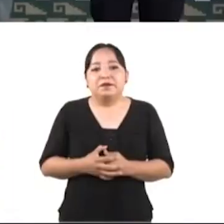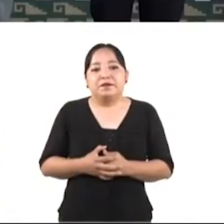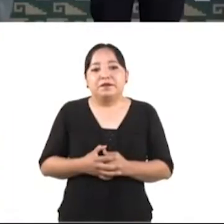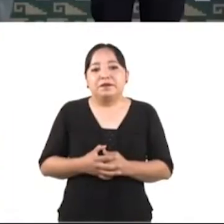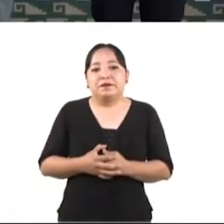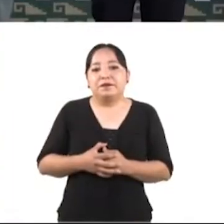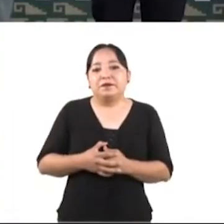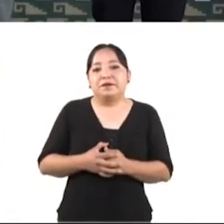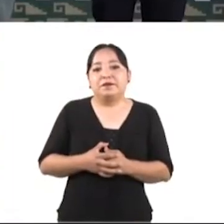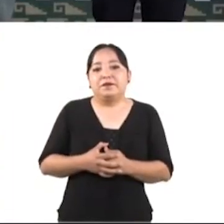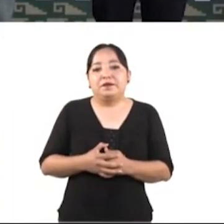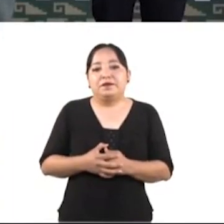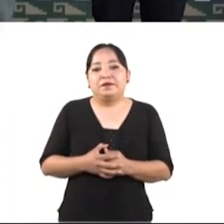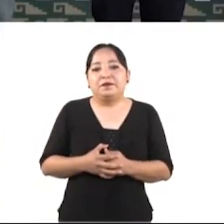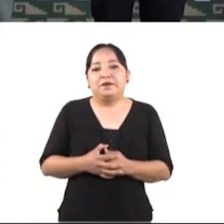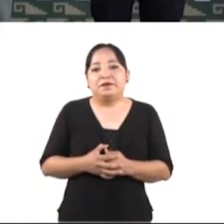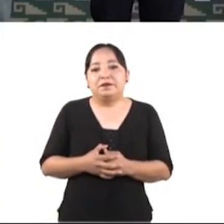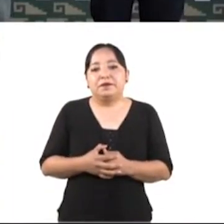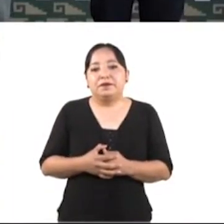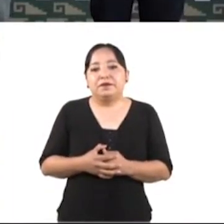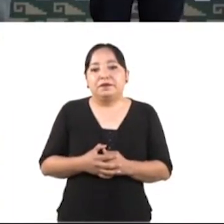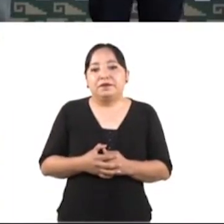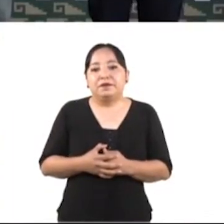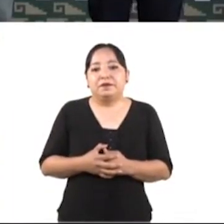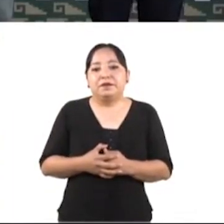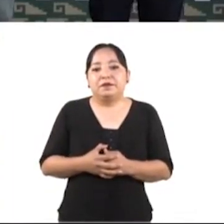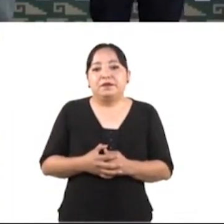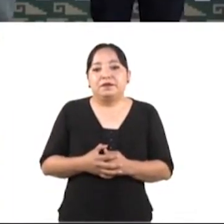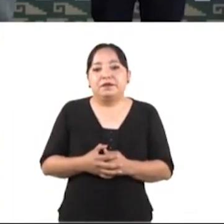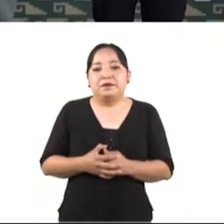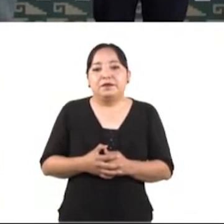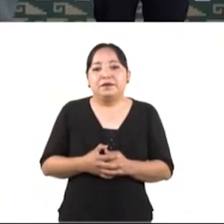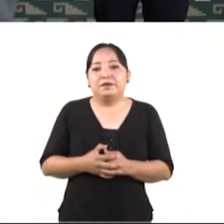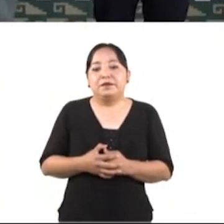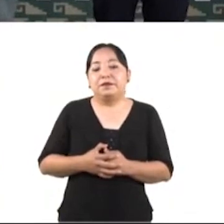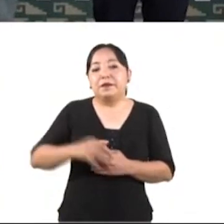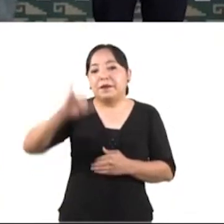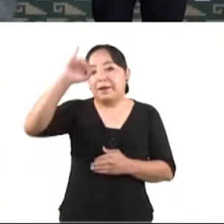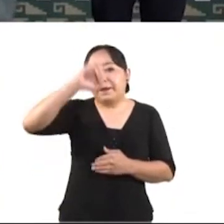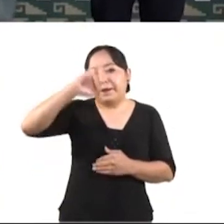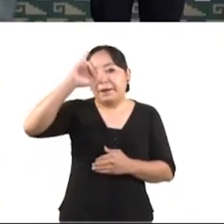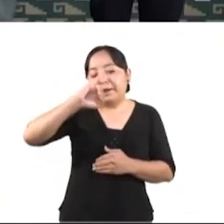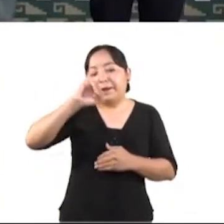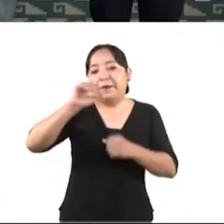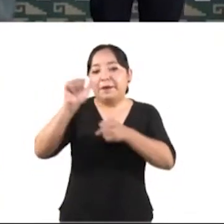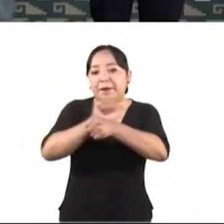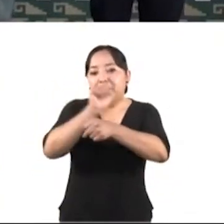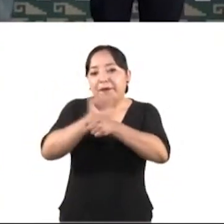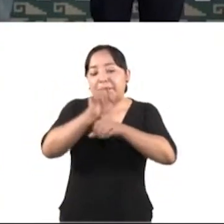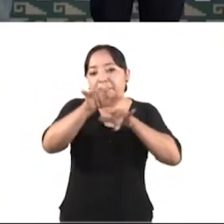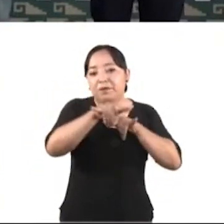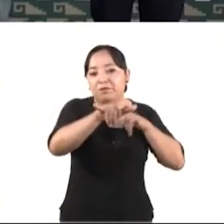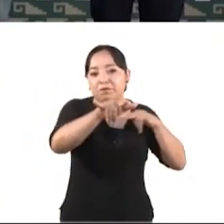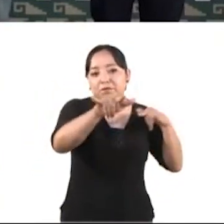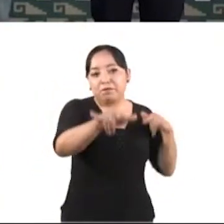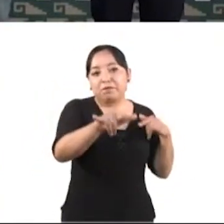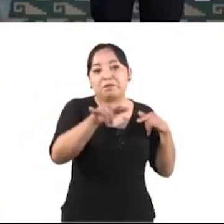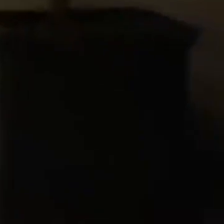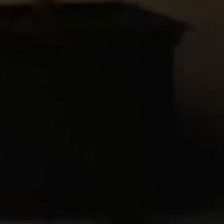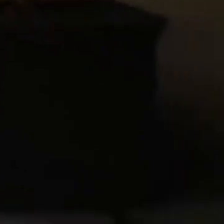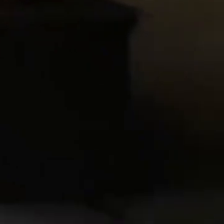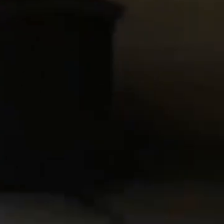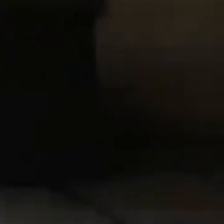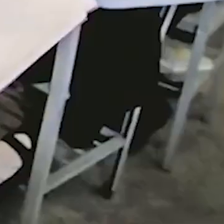la secretaria de seguridad ciudadana ya tiene todo listo para el operativo que se implementará este lunes 29 de agosto en la ciudad de